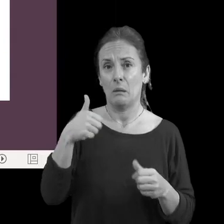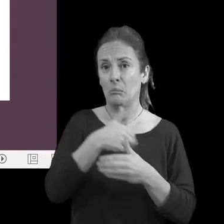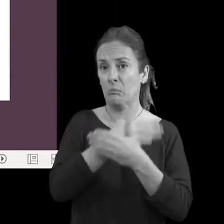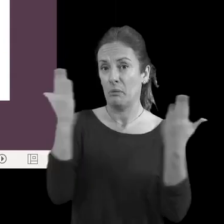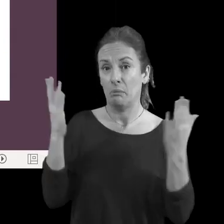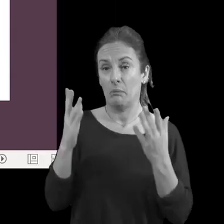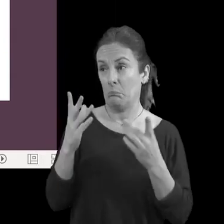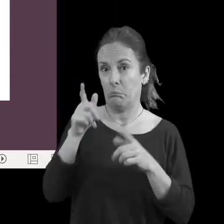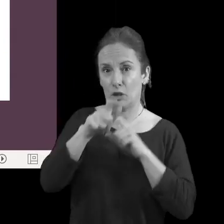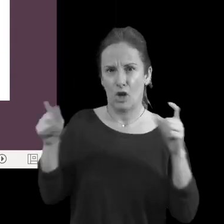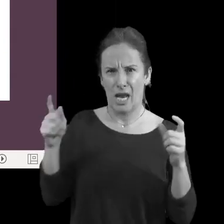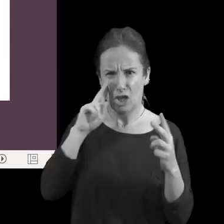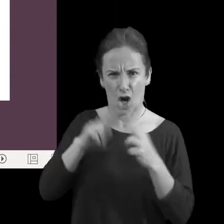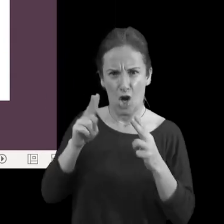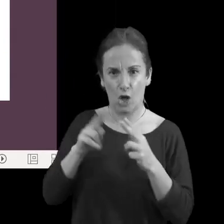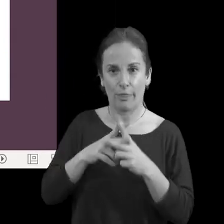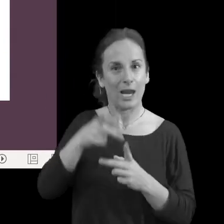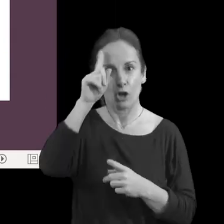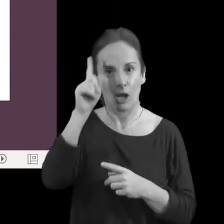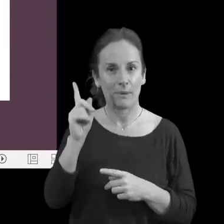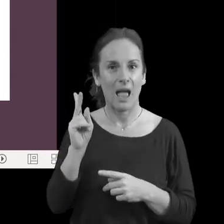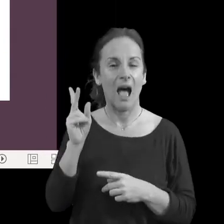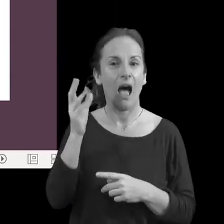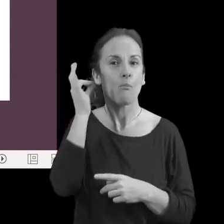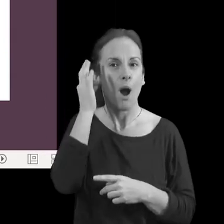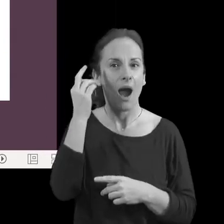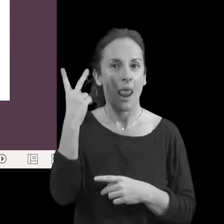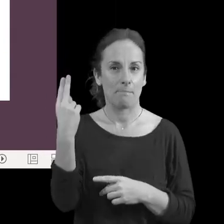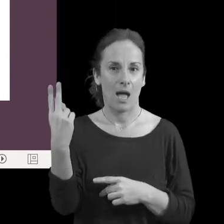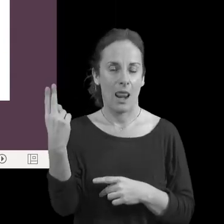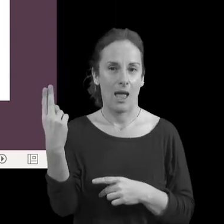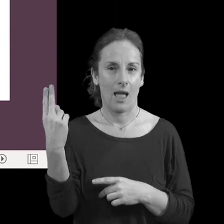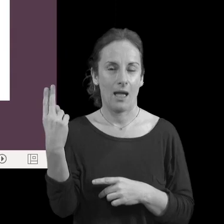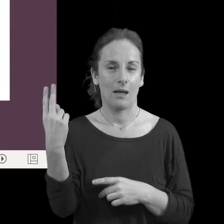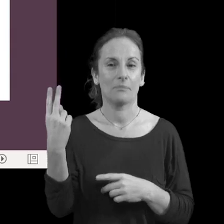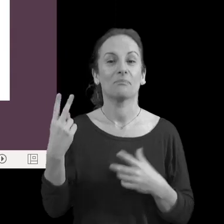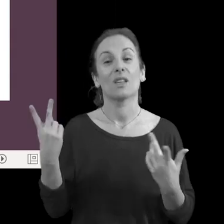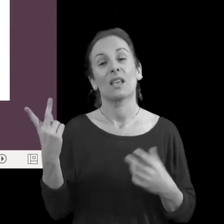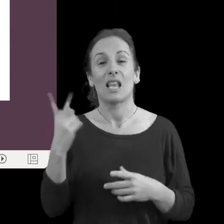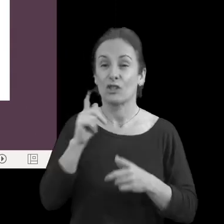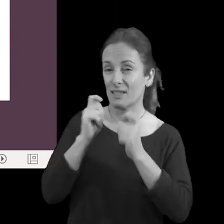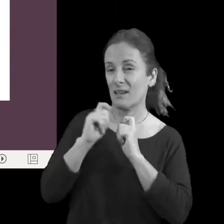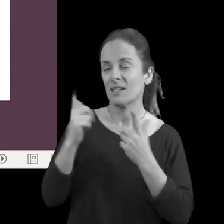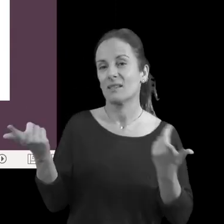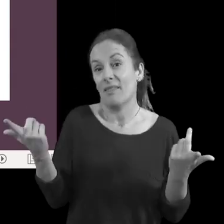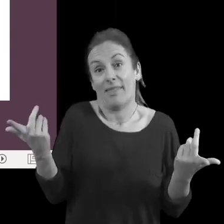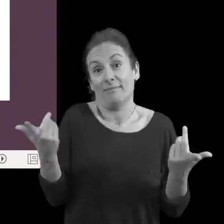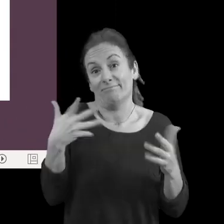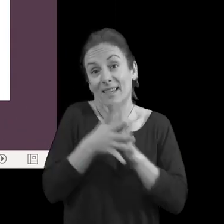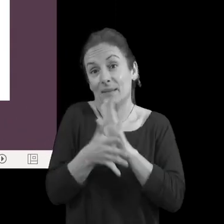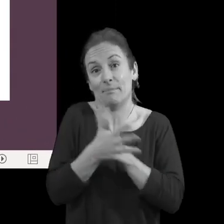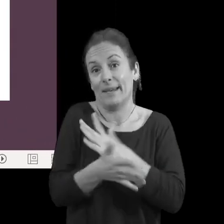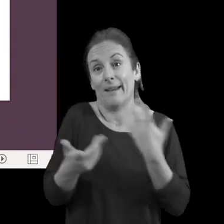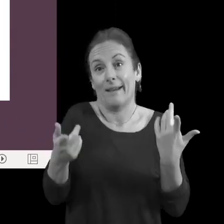entre risas, un poco así, bueno, van contando su vida, que en el fondo es una vida en la que han utilizado el armario también, como tanta